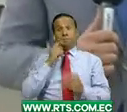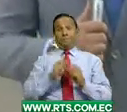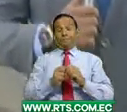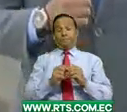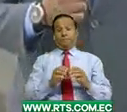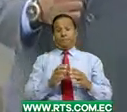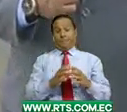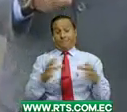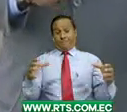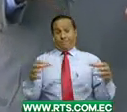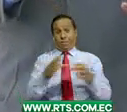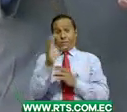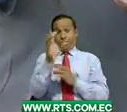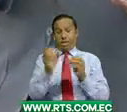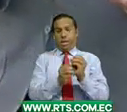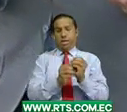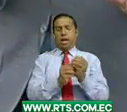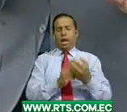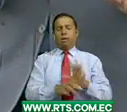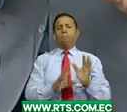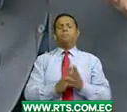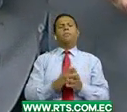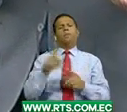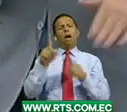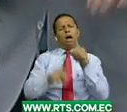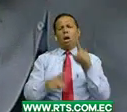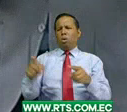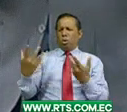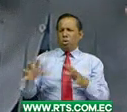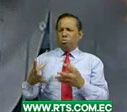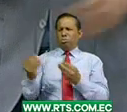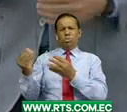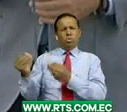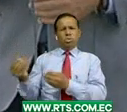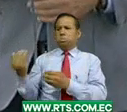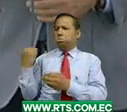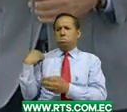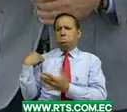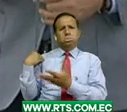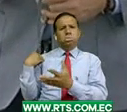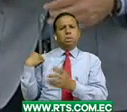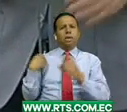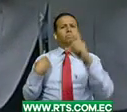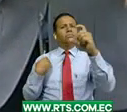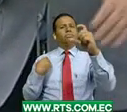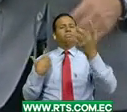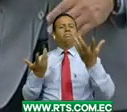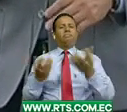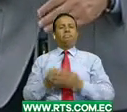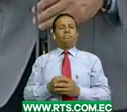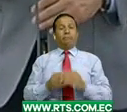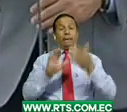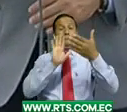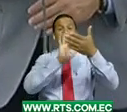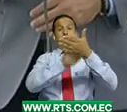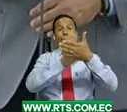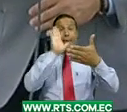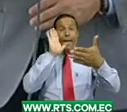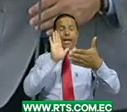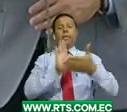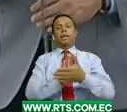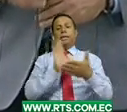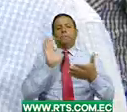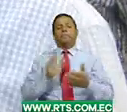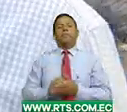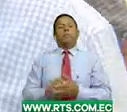Sin embargo, varios son los conductores de transportación pública, los cuales no han adquirido todavía el sticker. El ministro de Transporte dio declaraciones